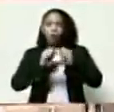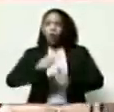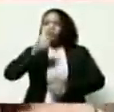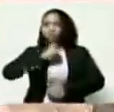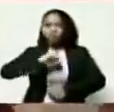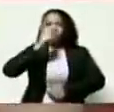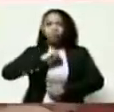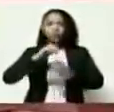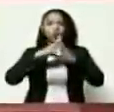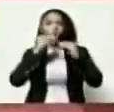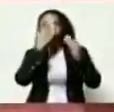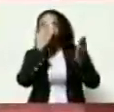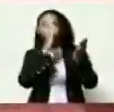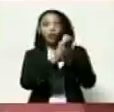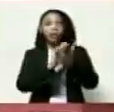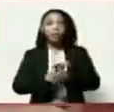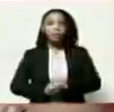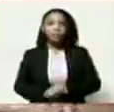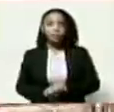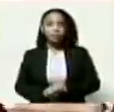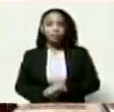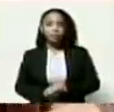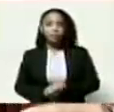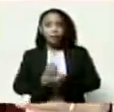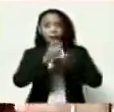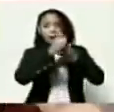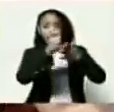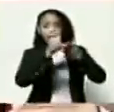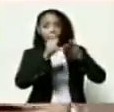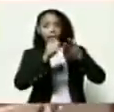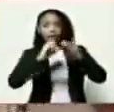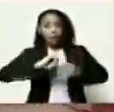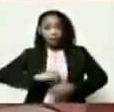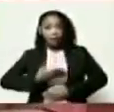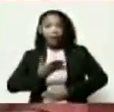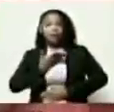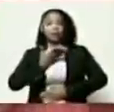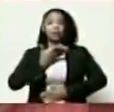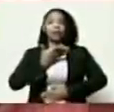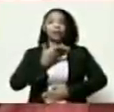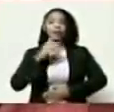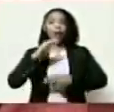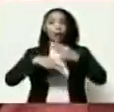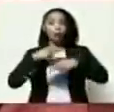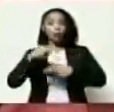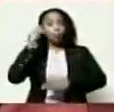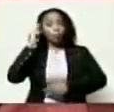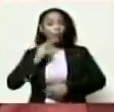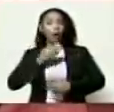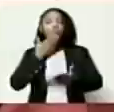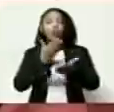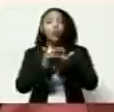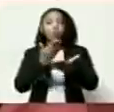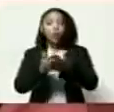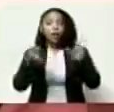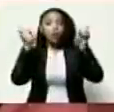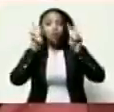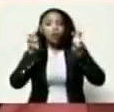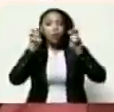seguir resistiendo en todos los frentes, la línea del renacer de la revolución bolivariana, las propuestas nuevas